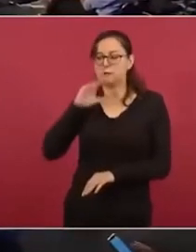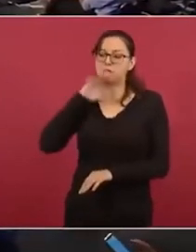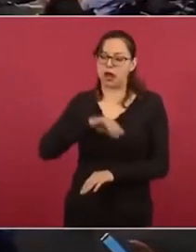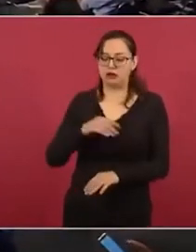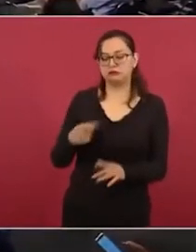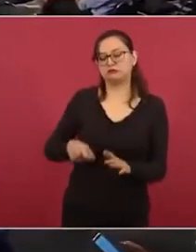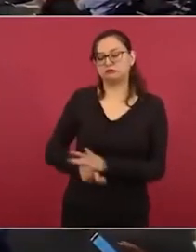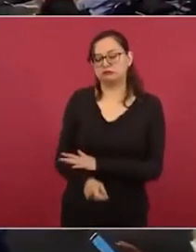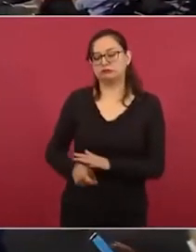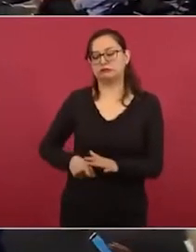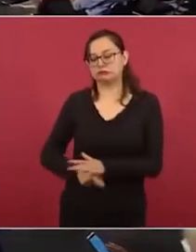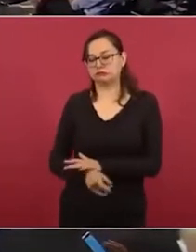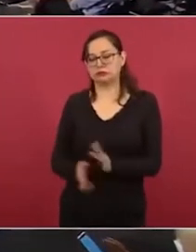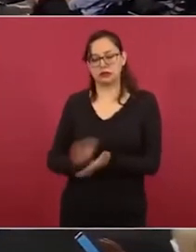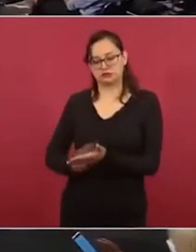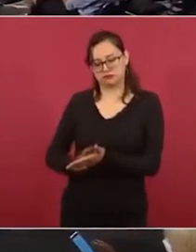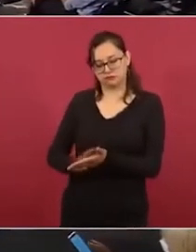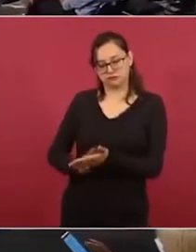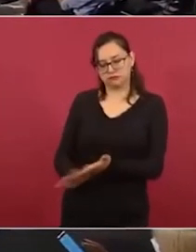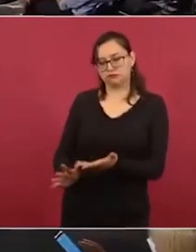cabo.